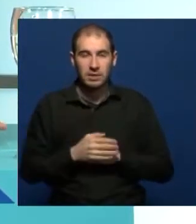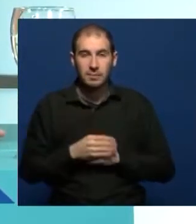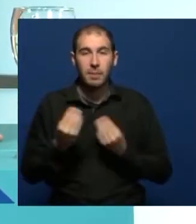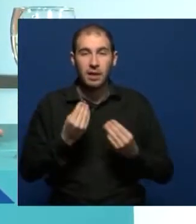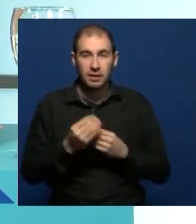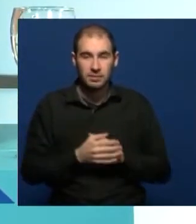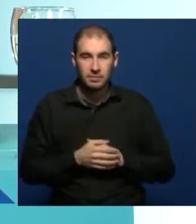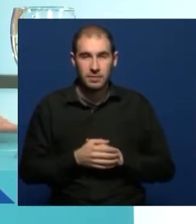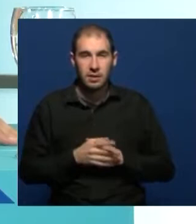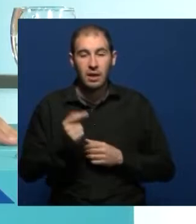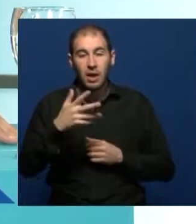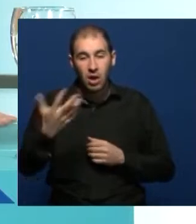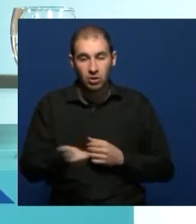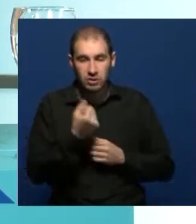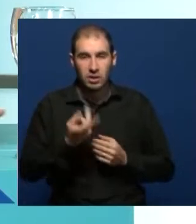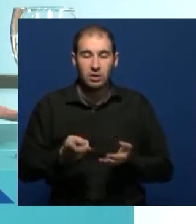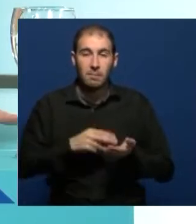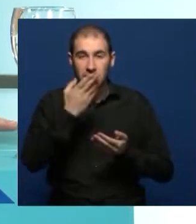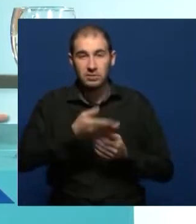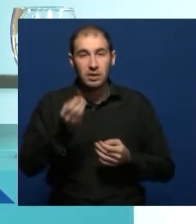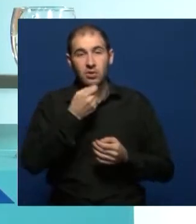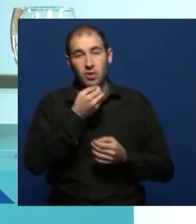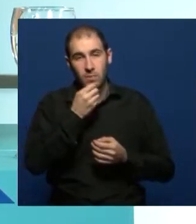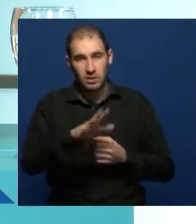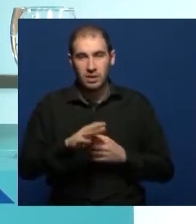que puedan retomarla quienes quieran.